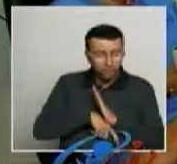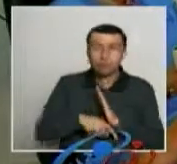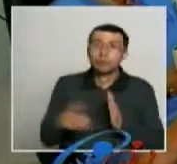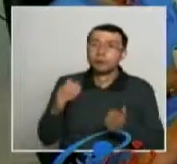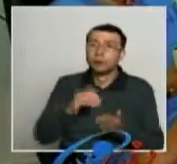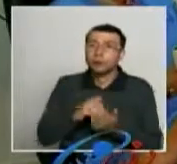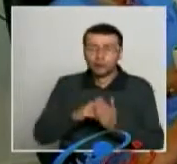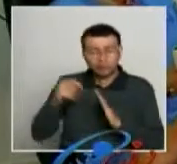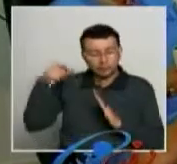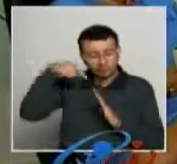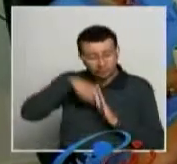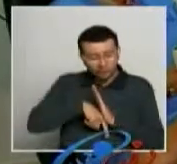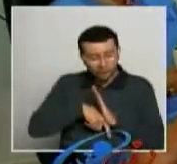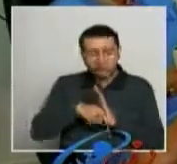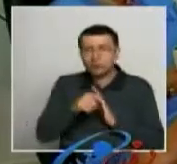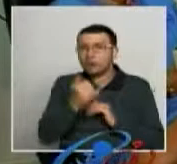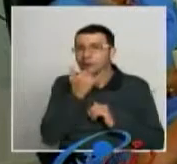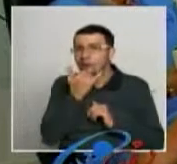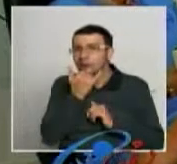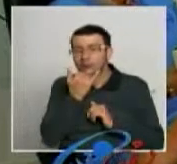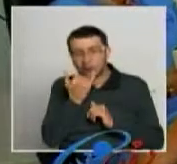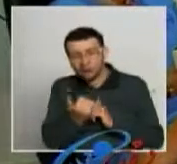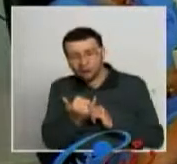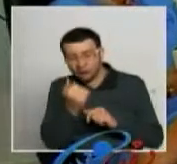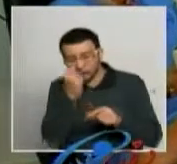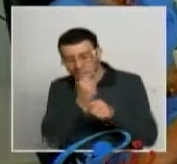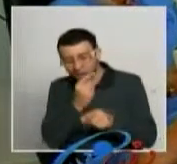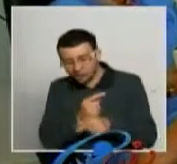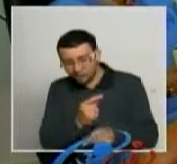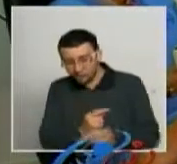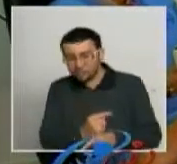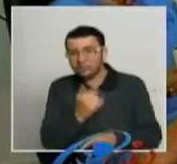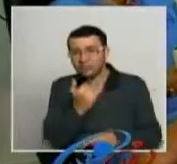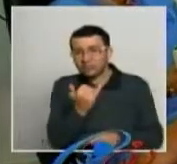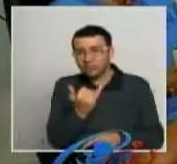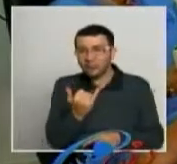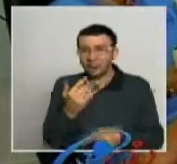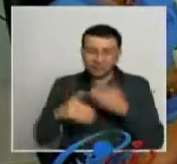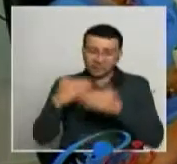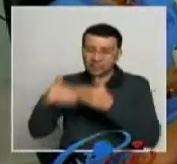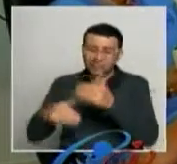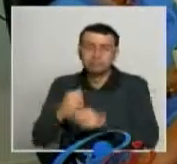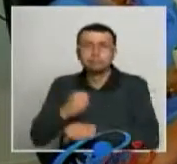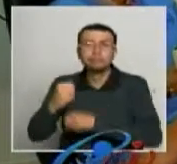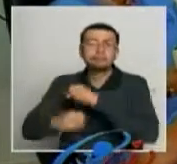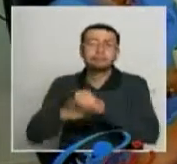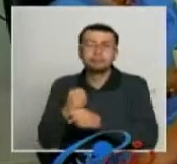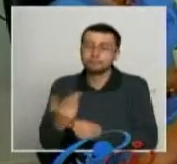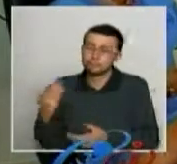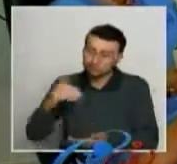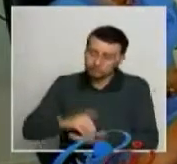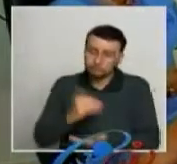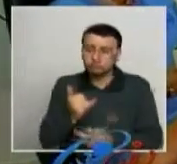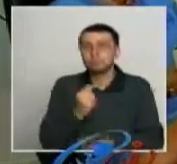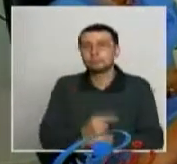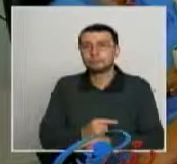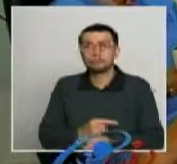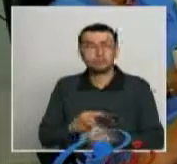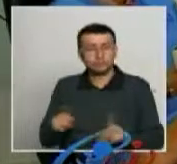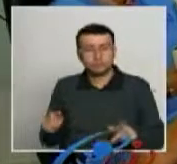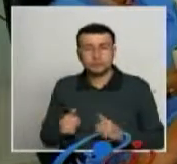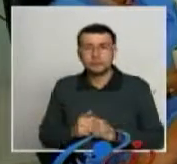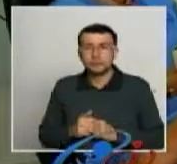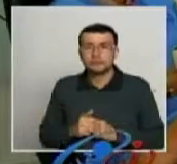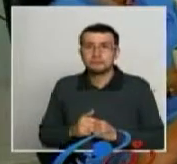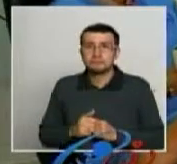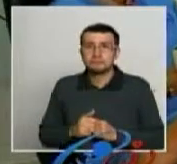producir dilataciones, es lo que genera que de pronto en esos casos los pacientes nuevamente al cabo de los años vuelvan a aparecer, pero no siempre es atribuible